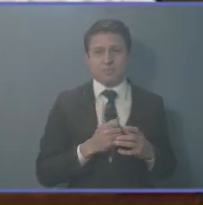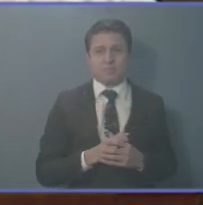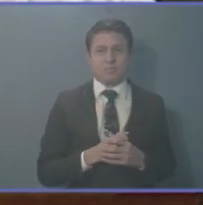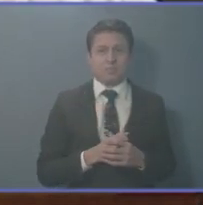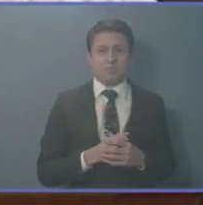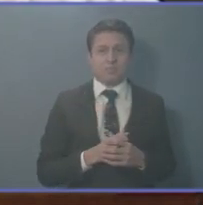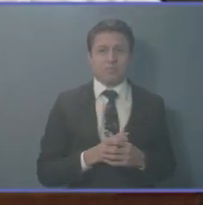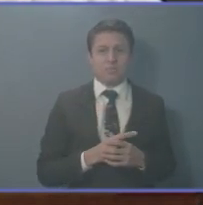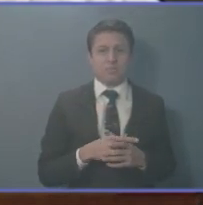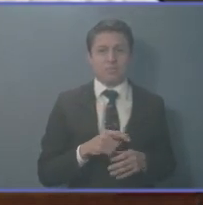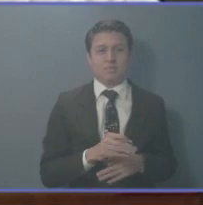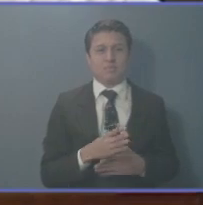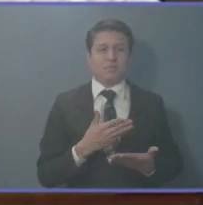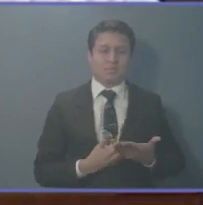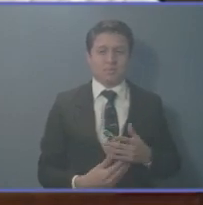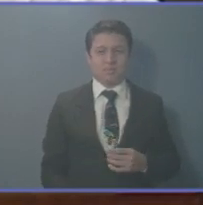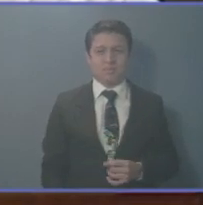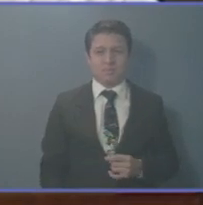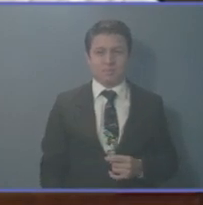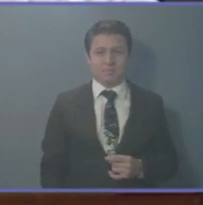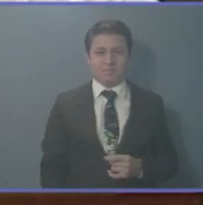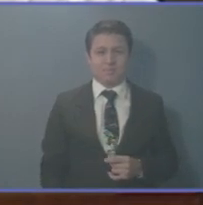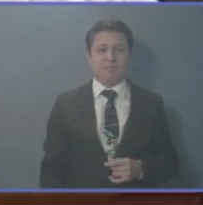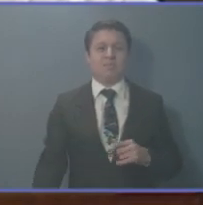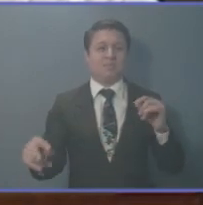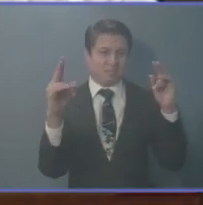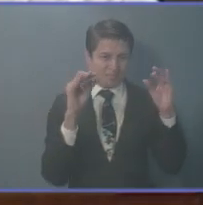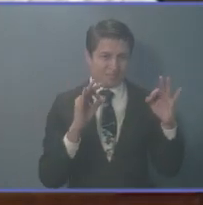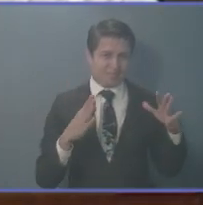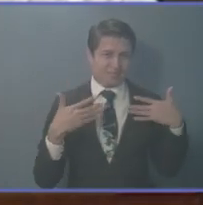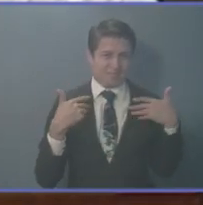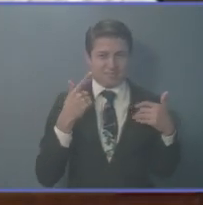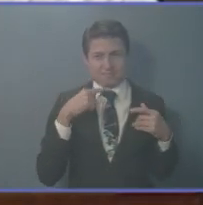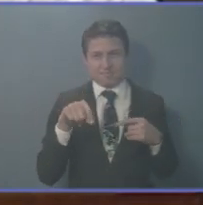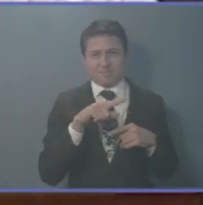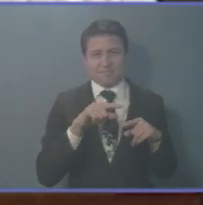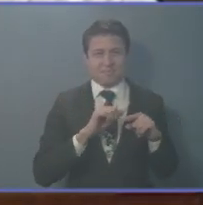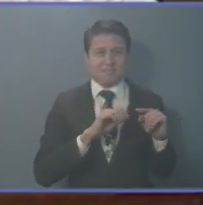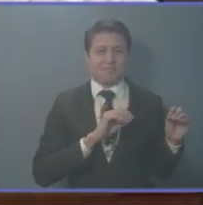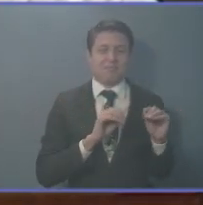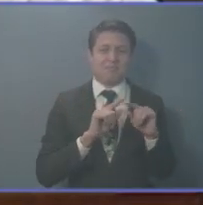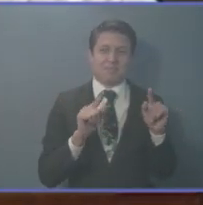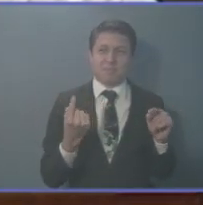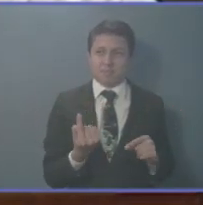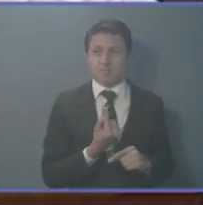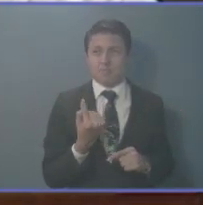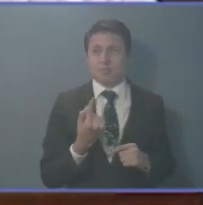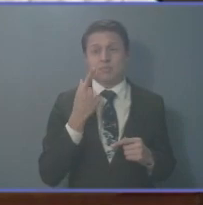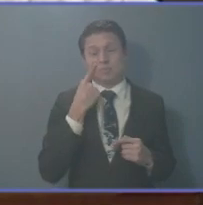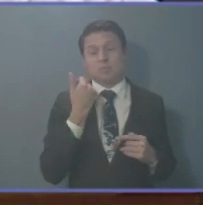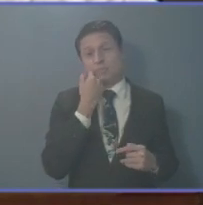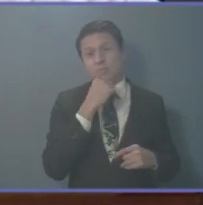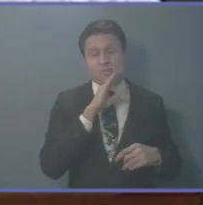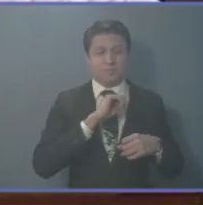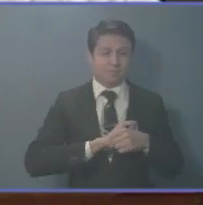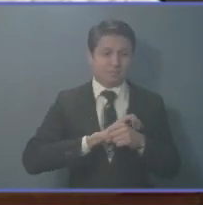restringe la movilidad en el centro de contención de las personas enfermas para prevenir la transmisión del virus